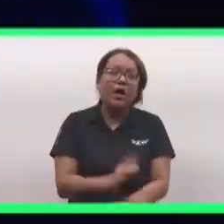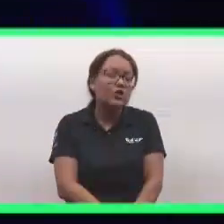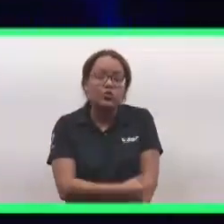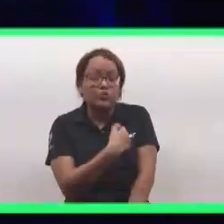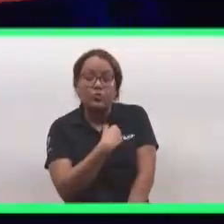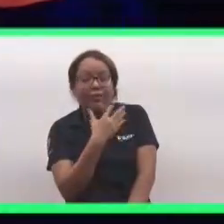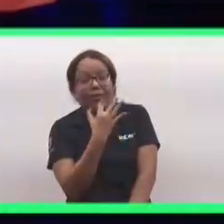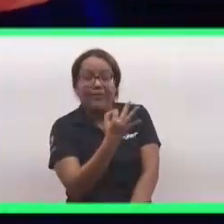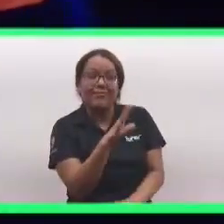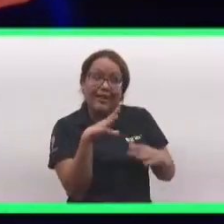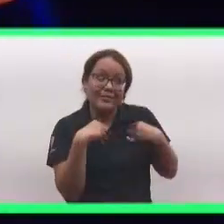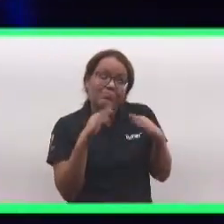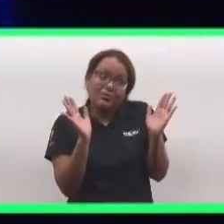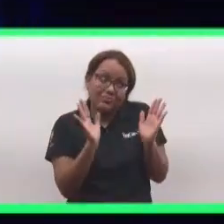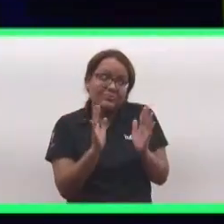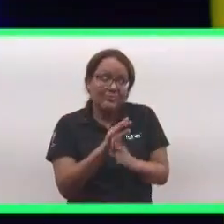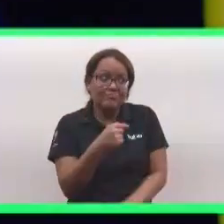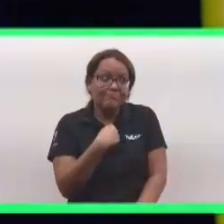todititita.